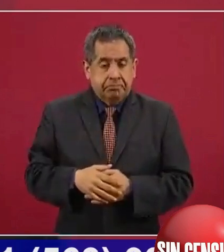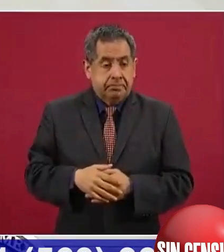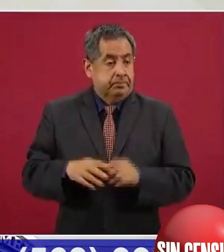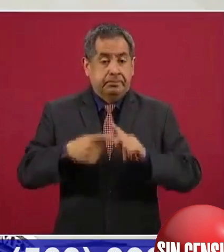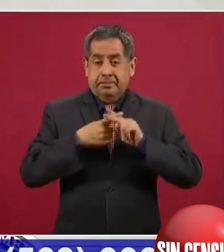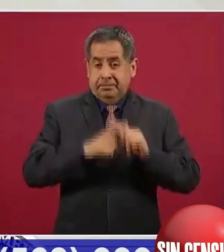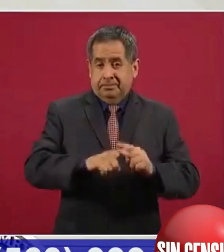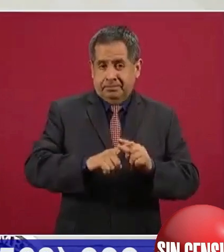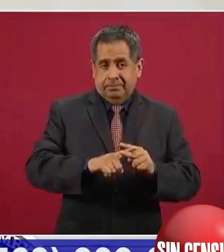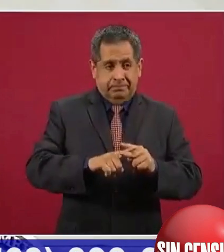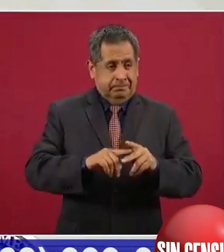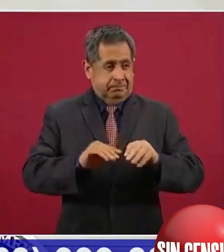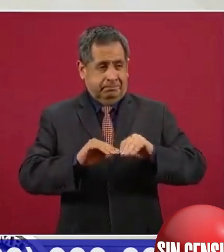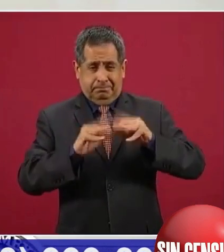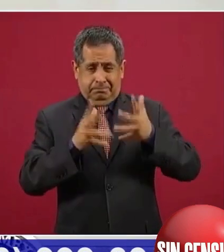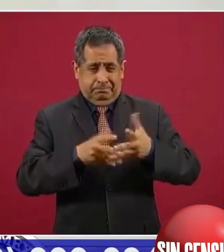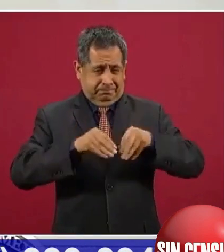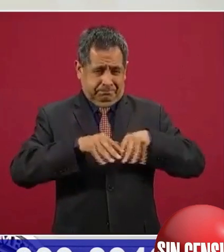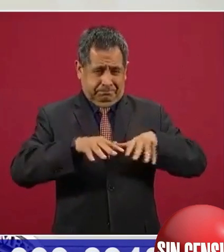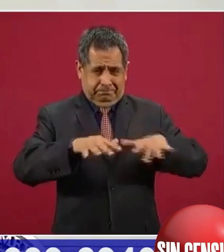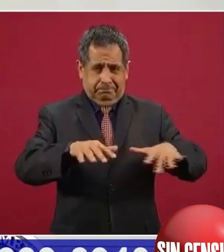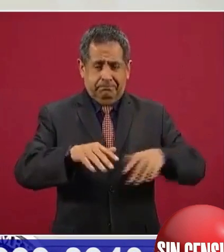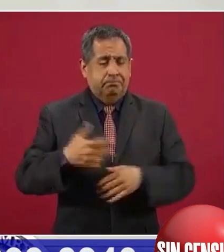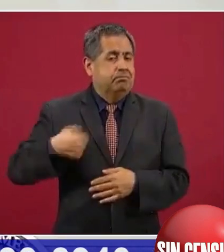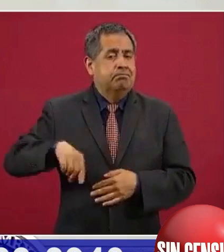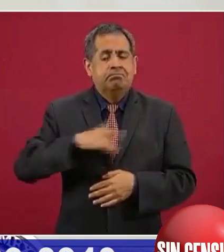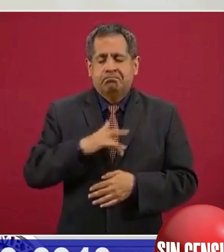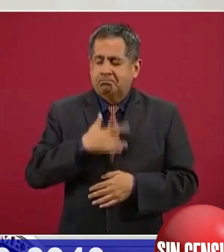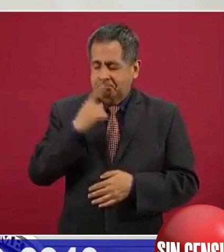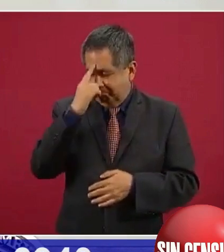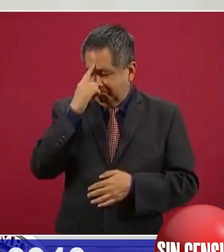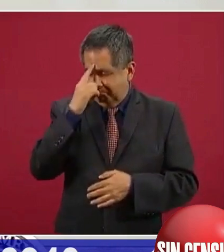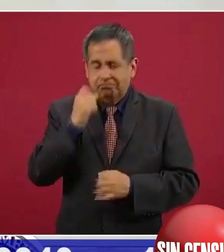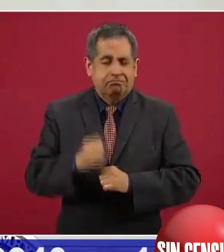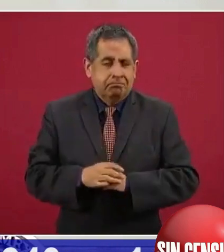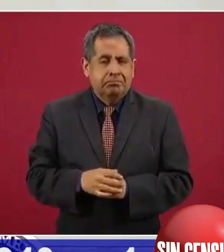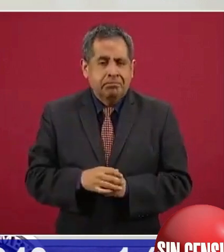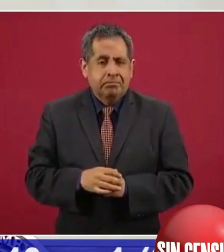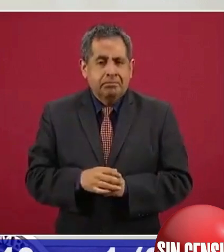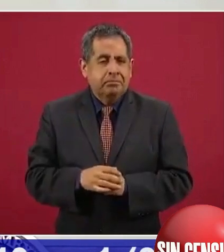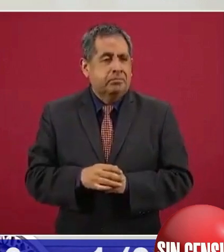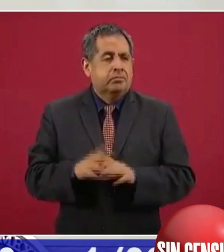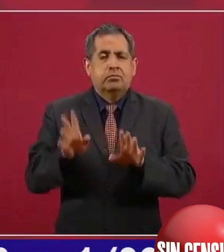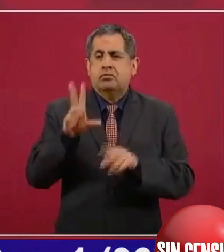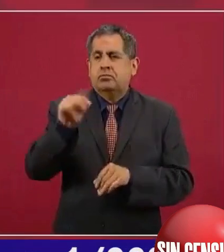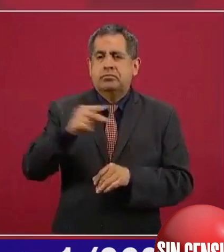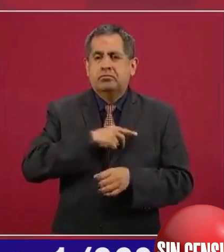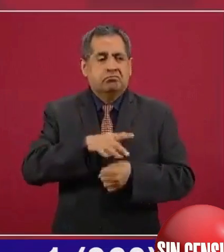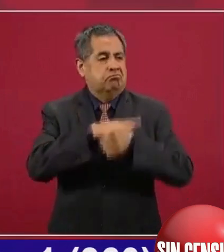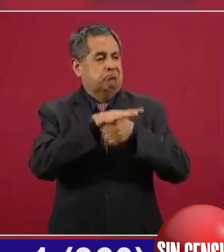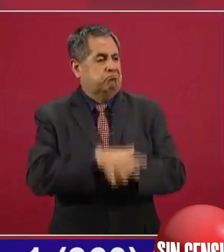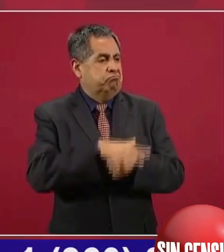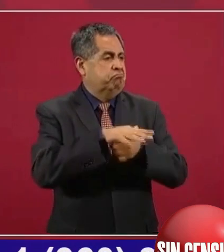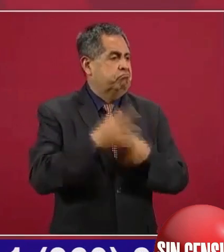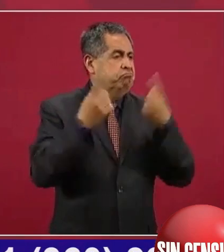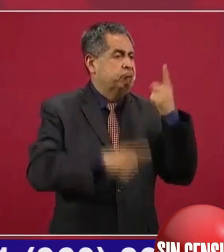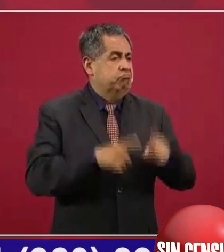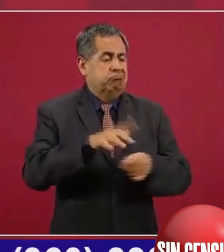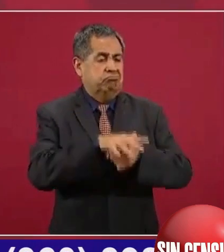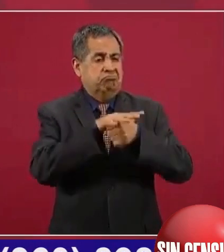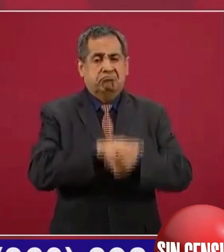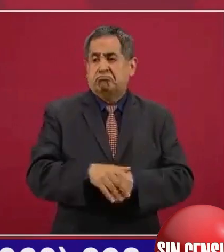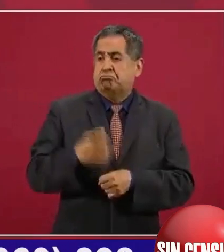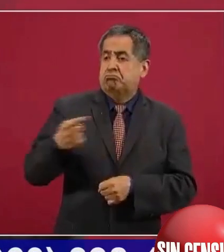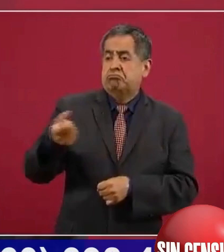lo seguimos sosteniendo, tenemos la convicción de que no es con la coerción, mucho menos con el uso de la